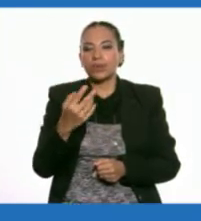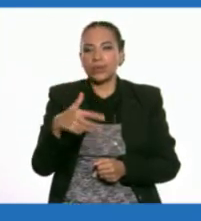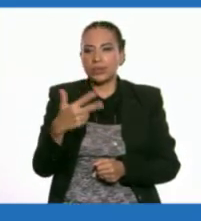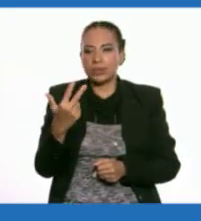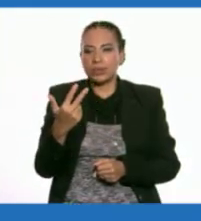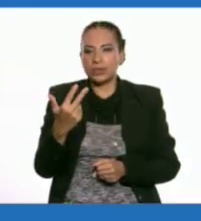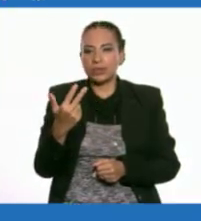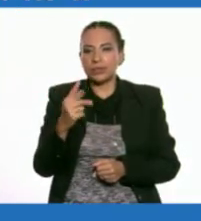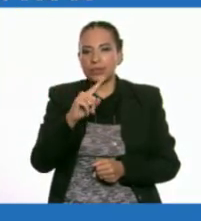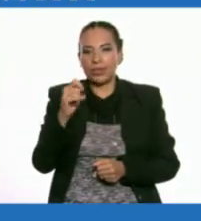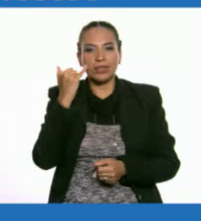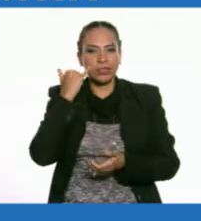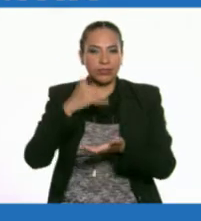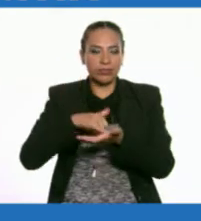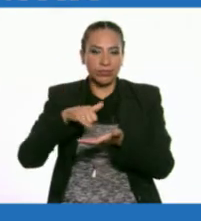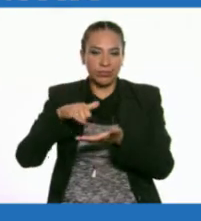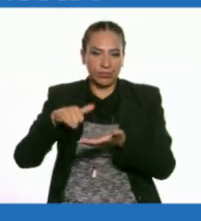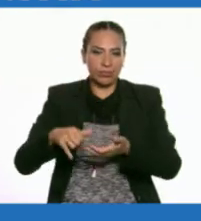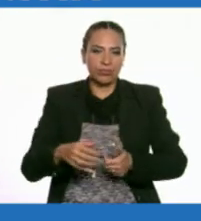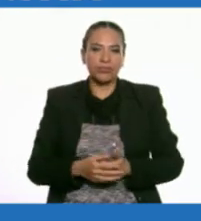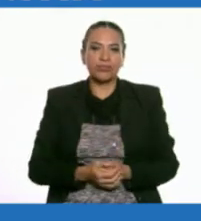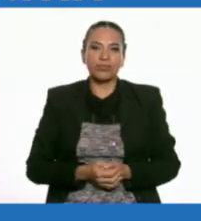5541-7204-13, 100 líneas.